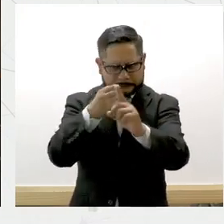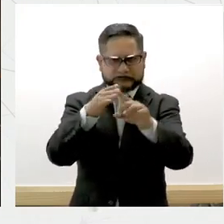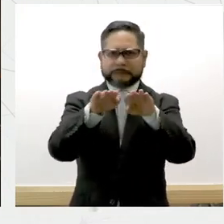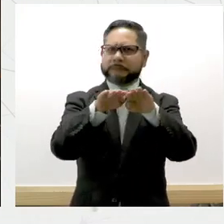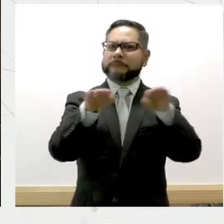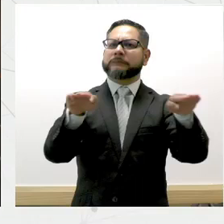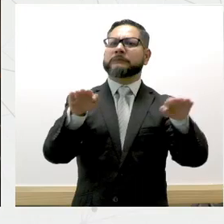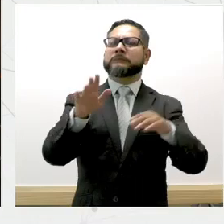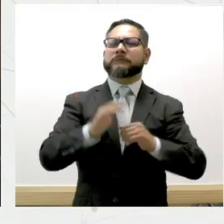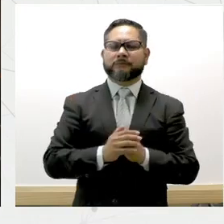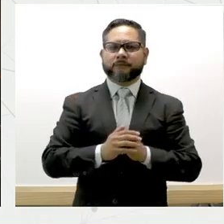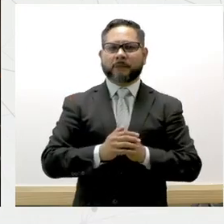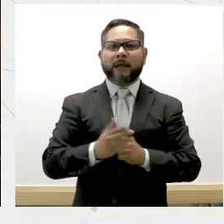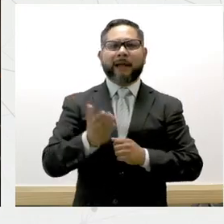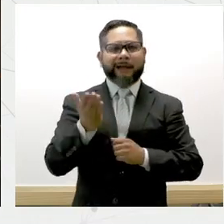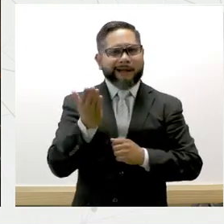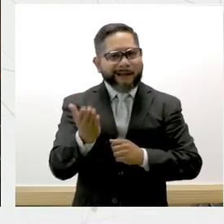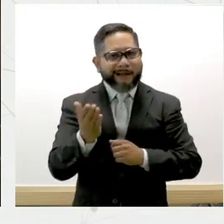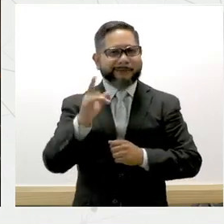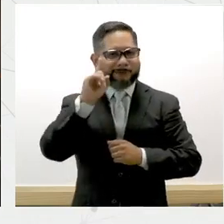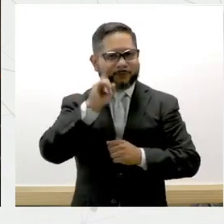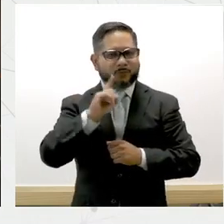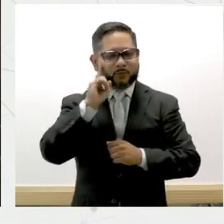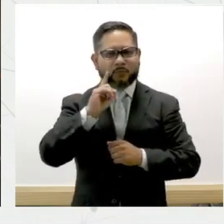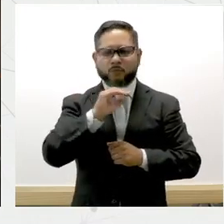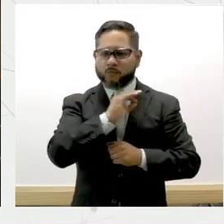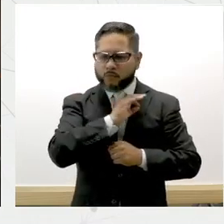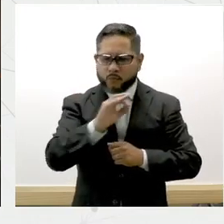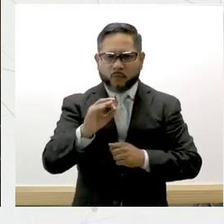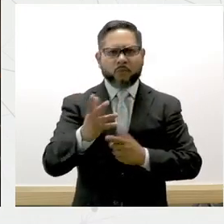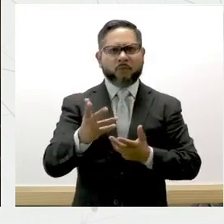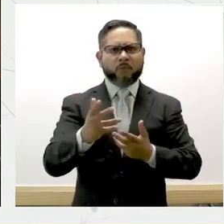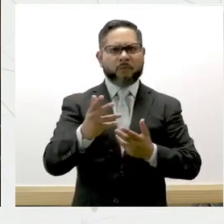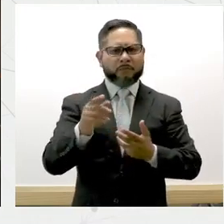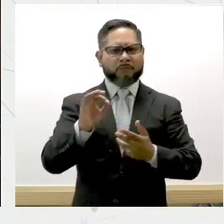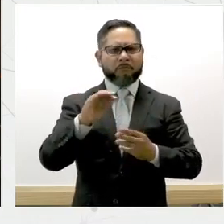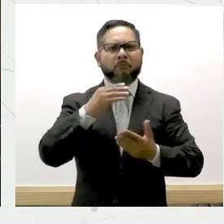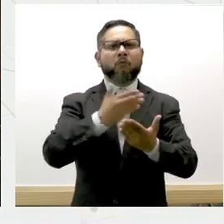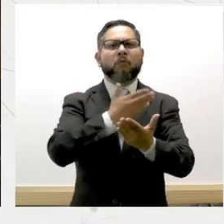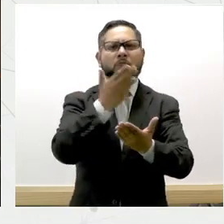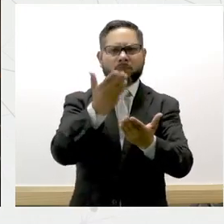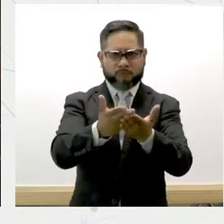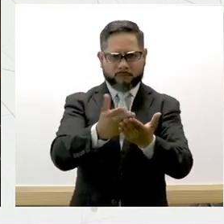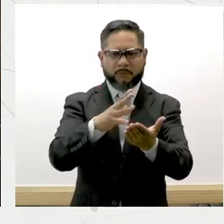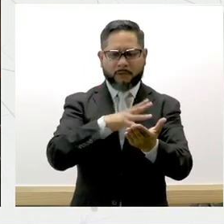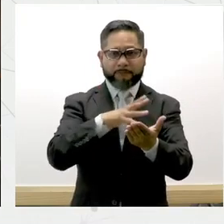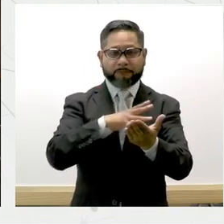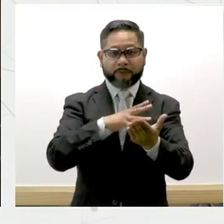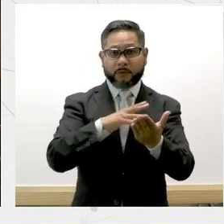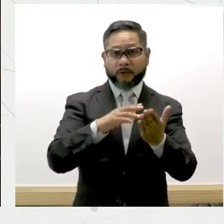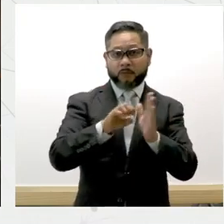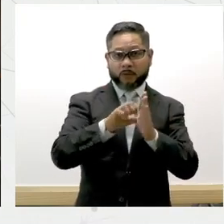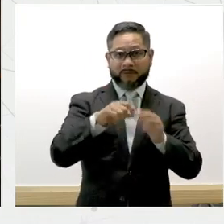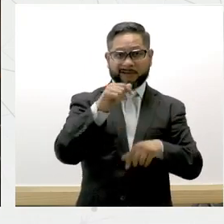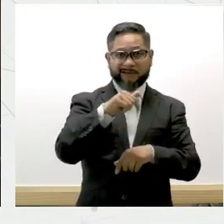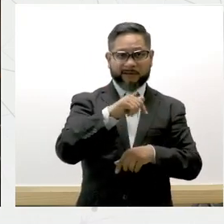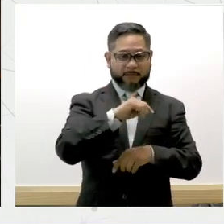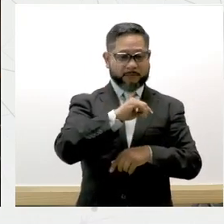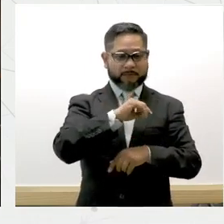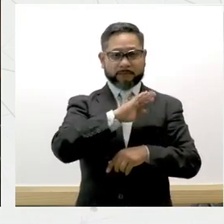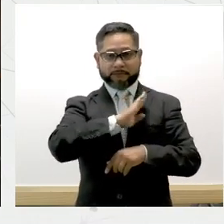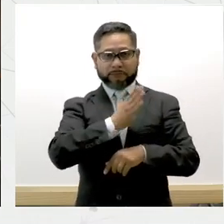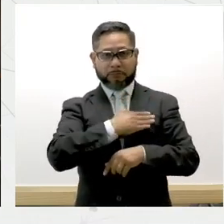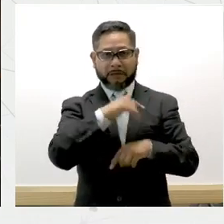las mujeres tenemos que ocupar el espacio que corresponde, porque al menos en España, las vocaciones STEM, las, ¿no?,